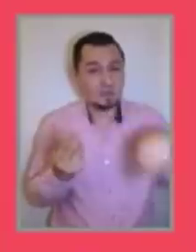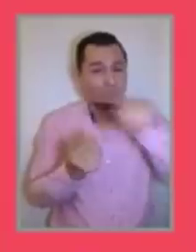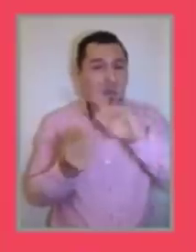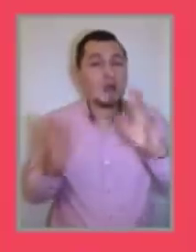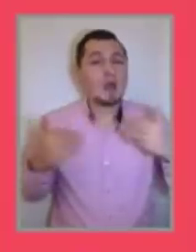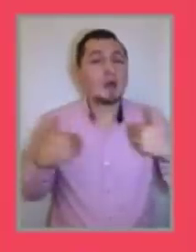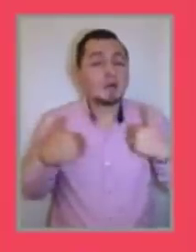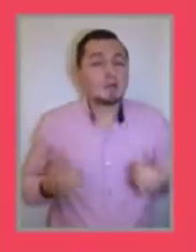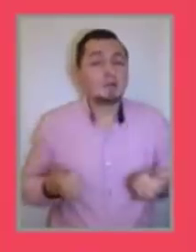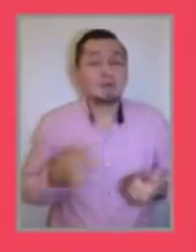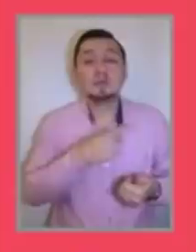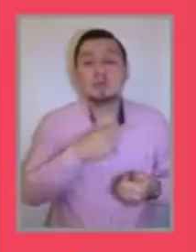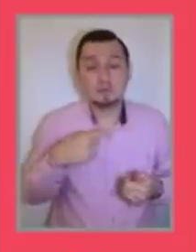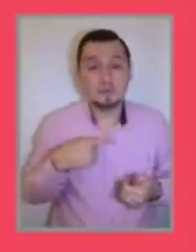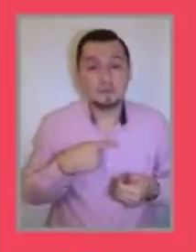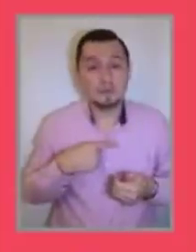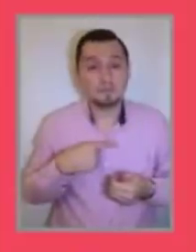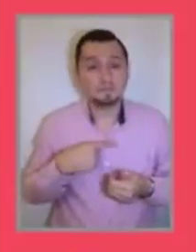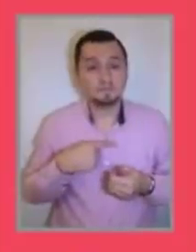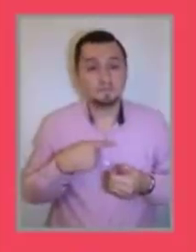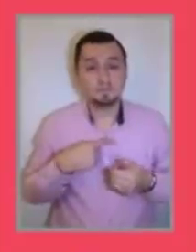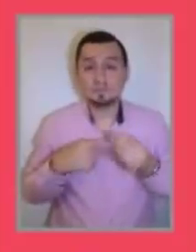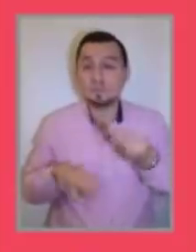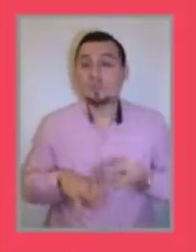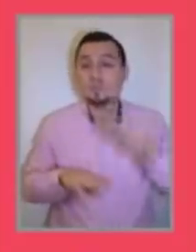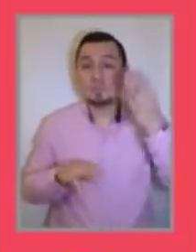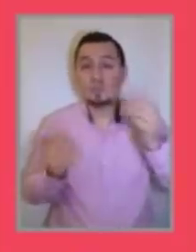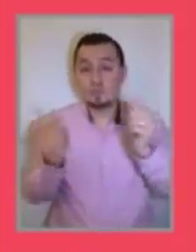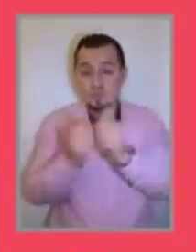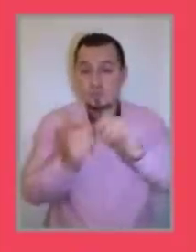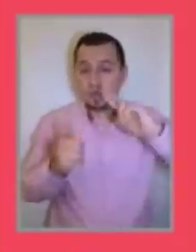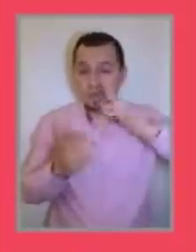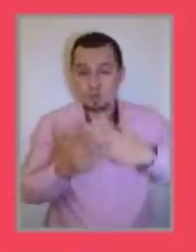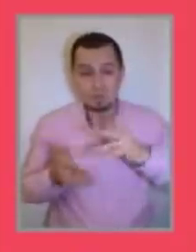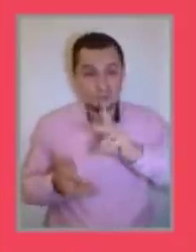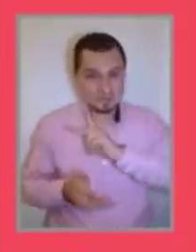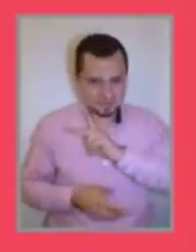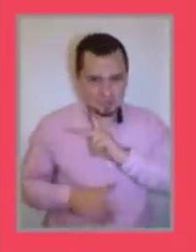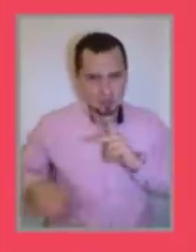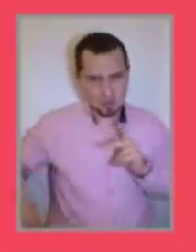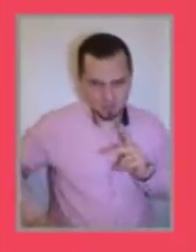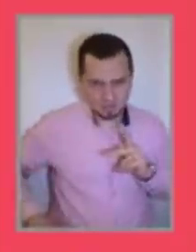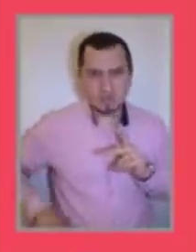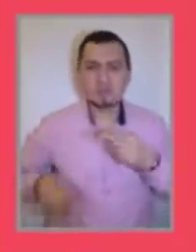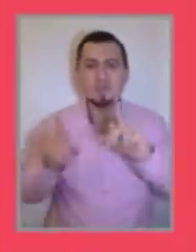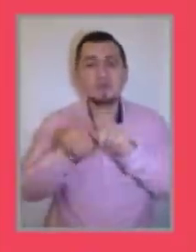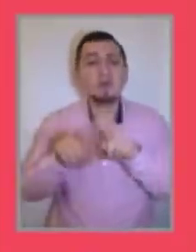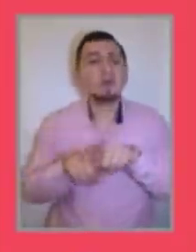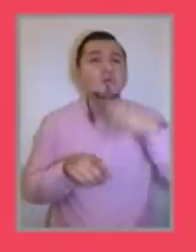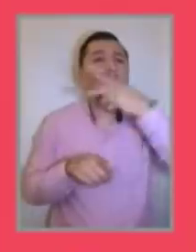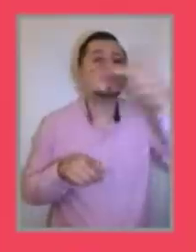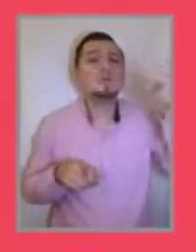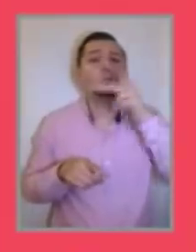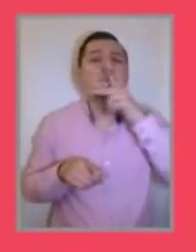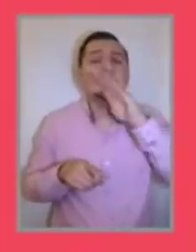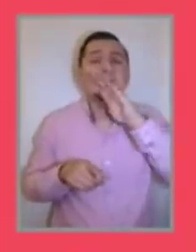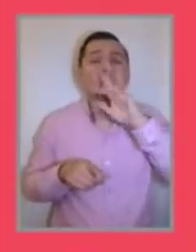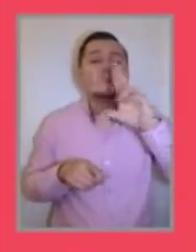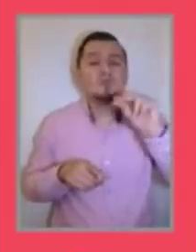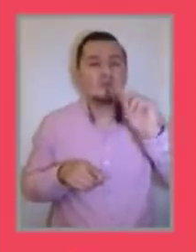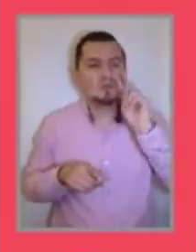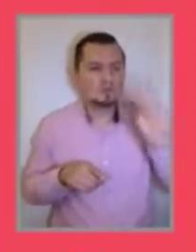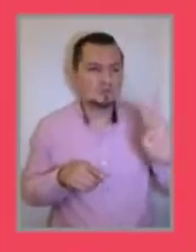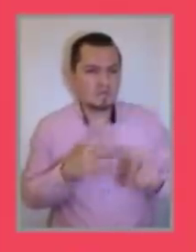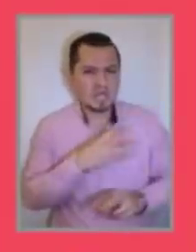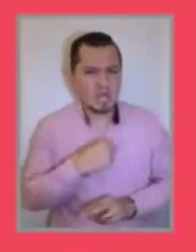entienda que va a ser indispensable la corresponsabilidad. Es decir, si los papás no nos ayudan a que cuando vean síntomas en sus